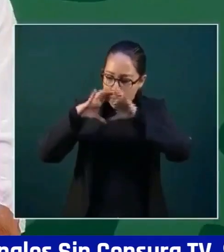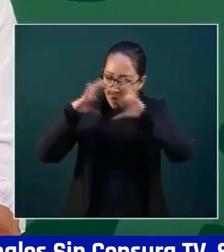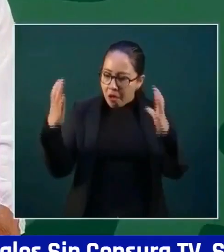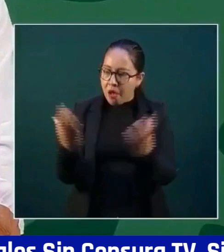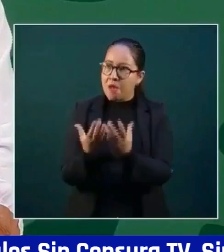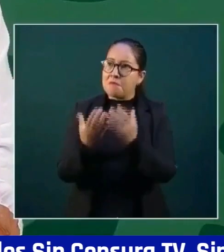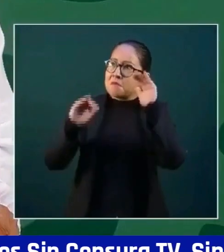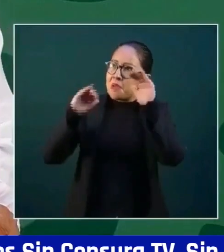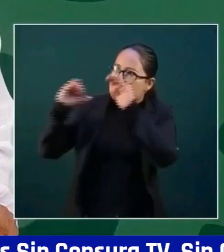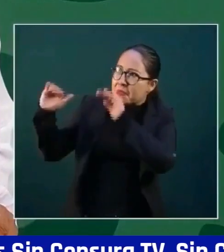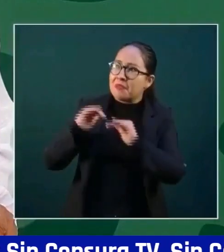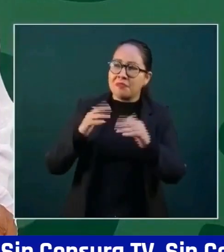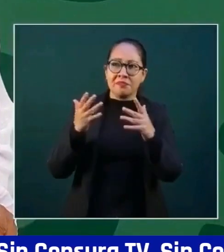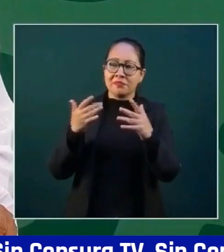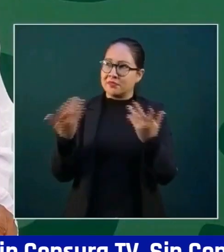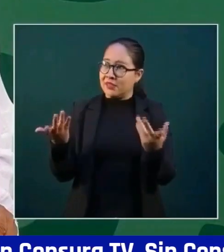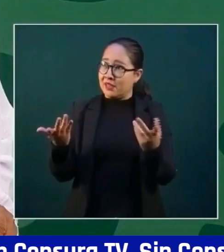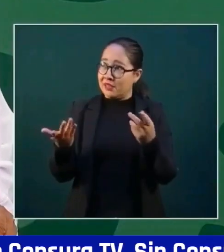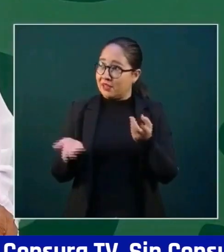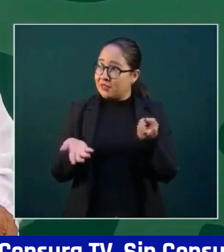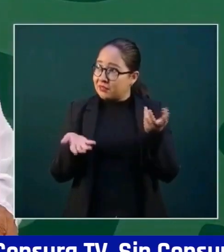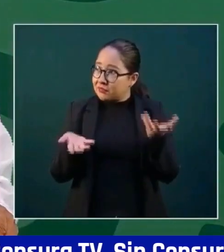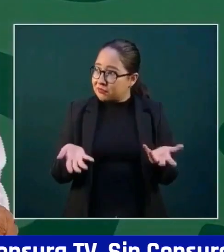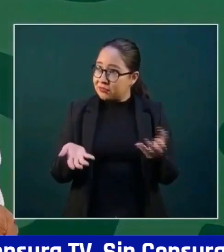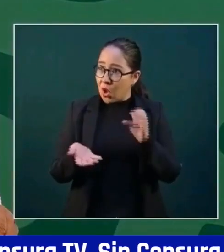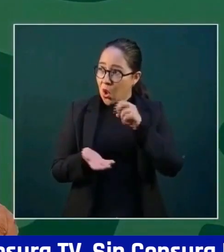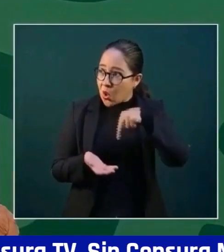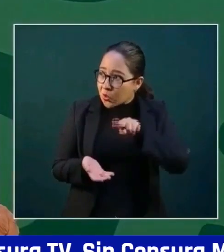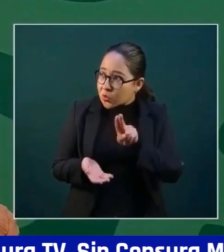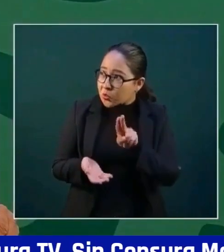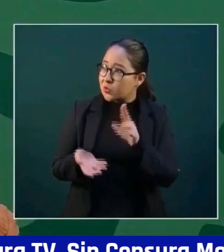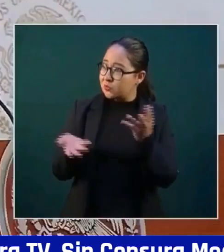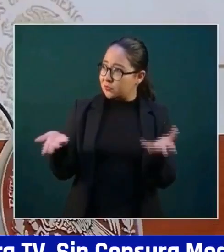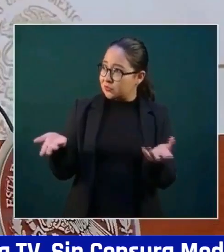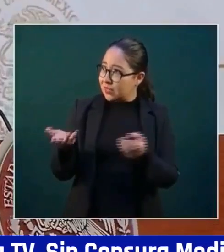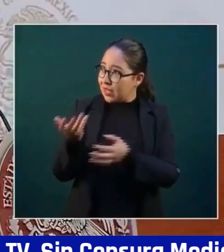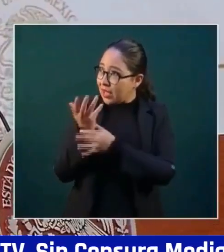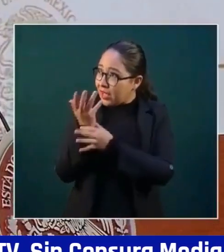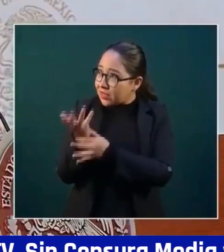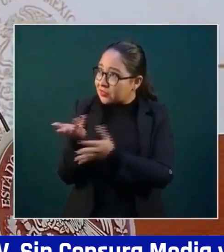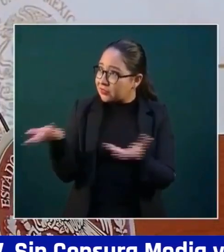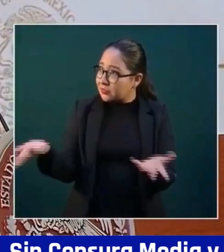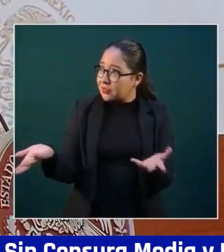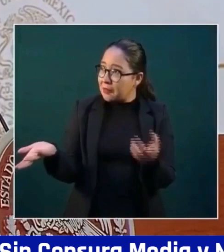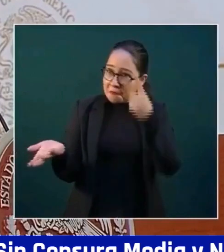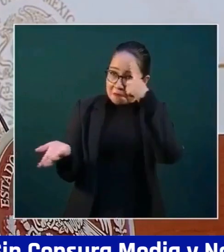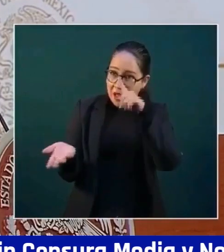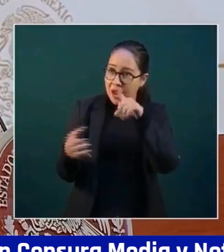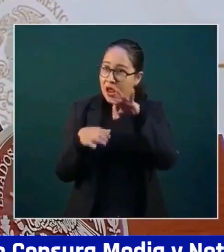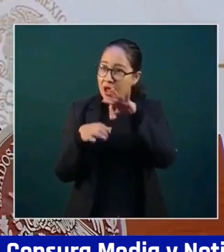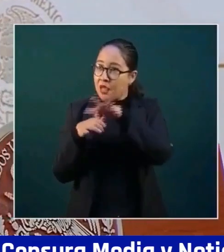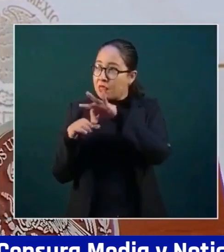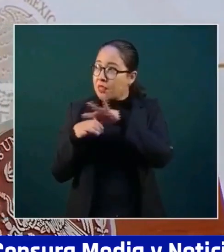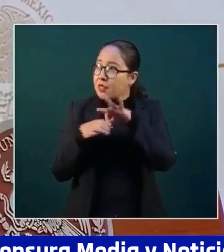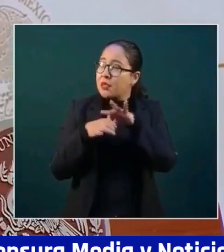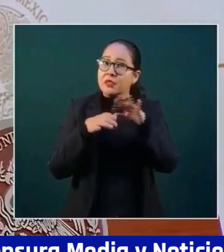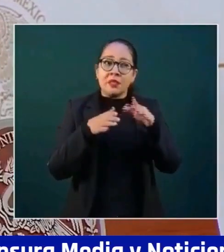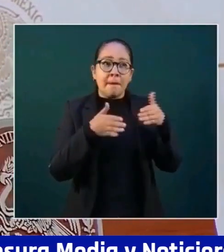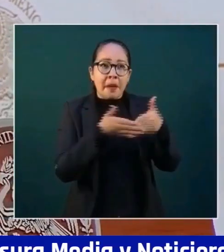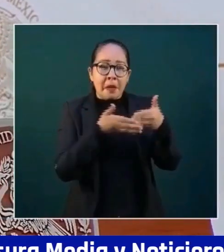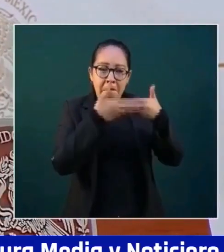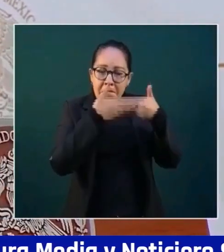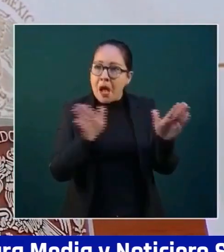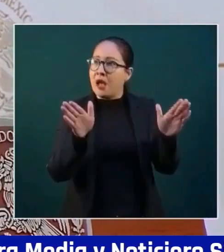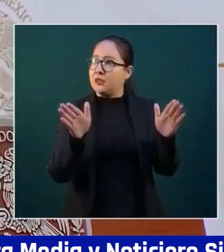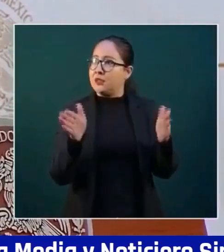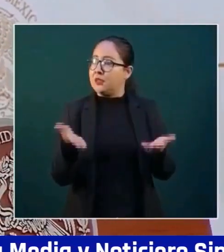manifestación que se expresa en la ONU, votando en contra del bloqueo, se